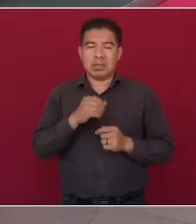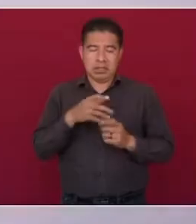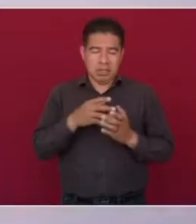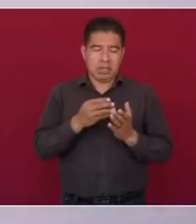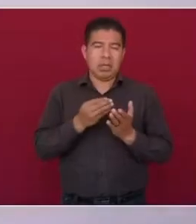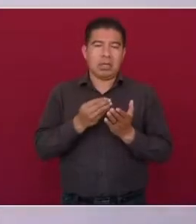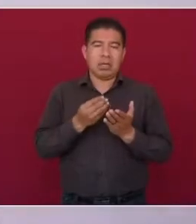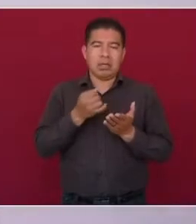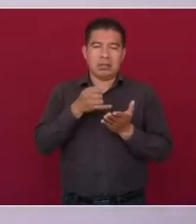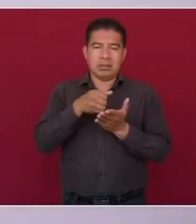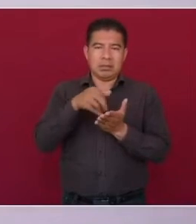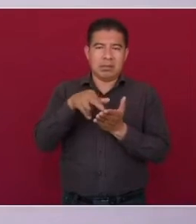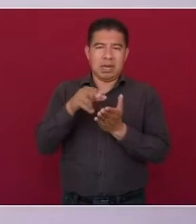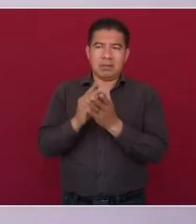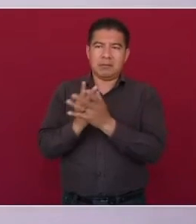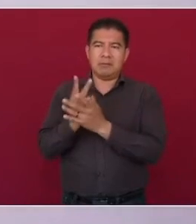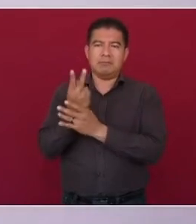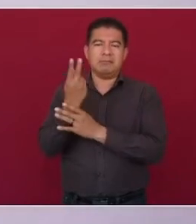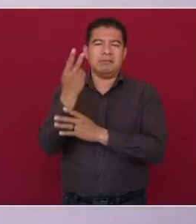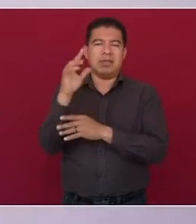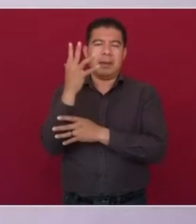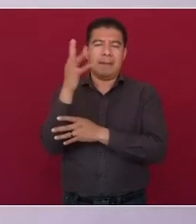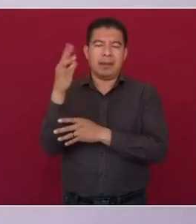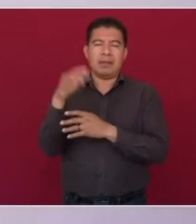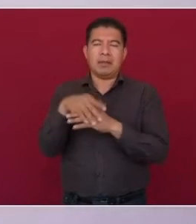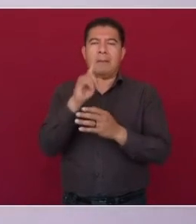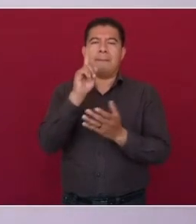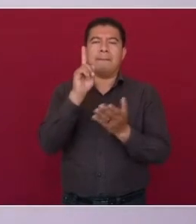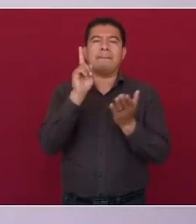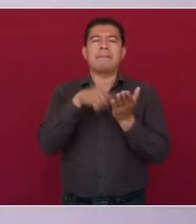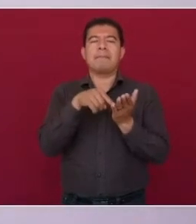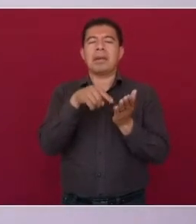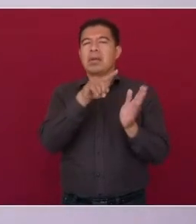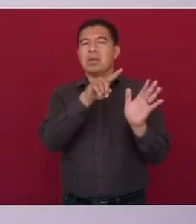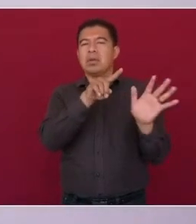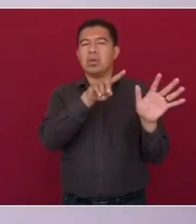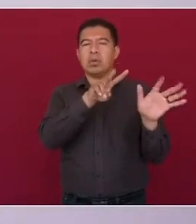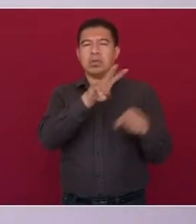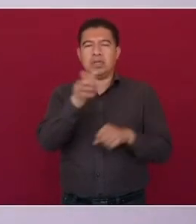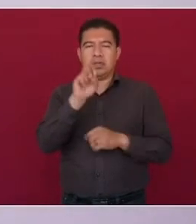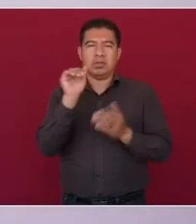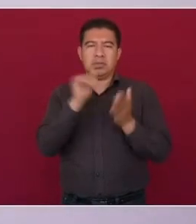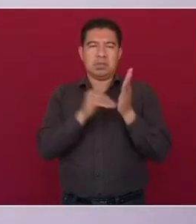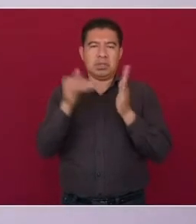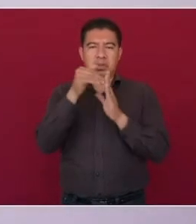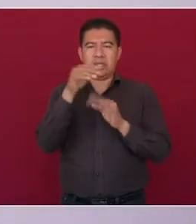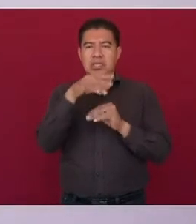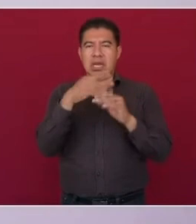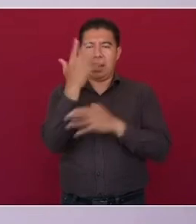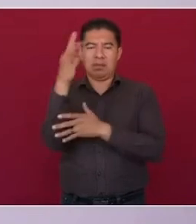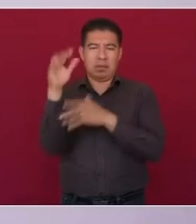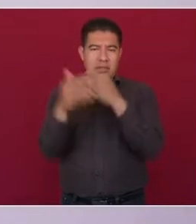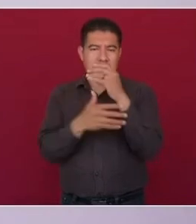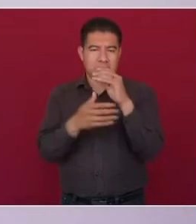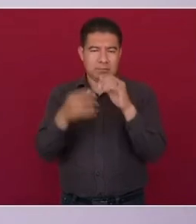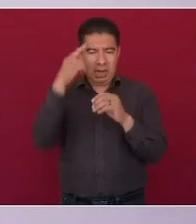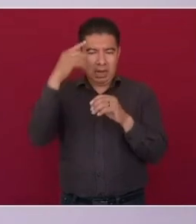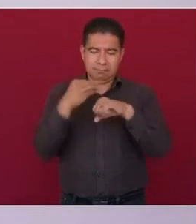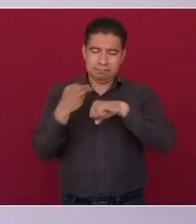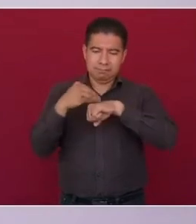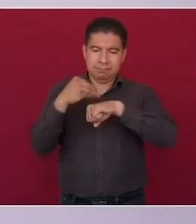1.200 millones de árboles en 1.100.000 hectáreas, con una inversión